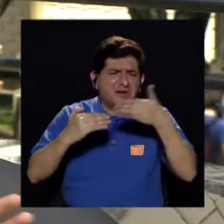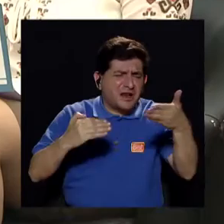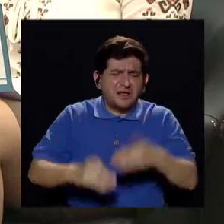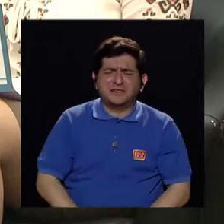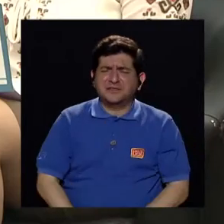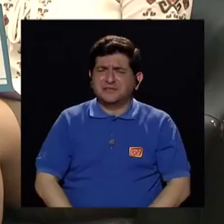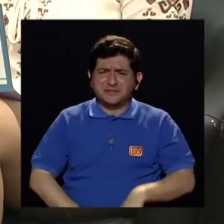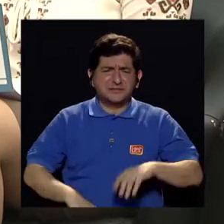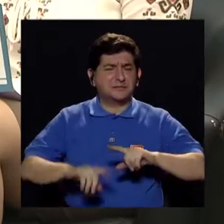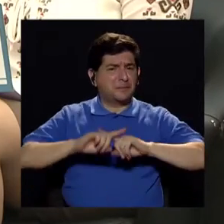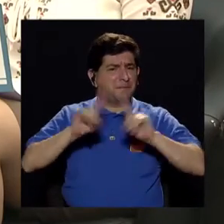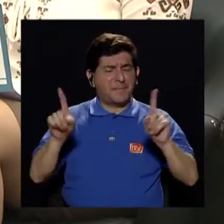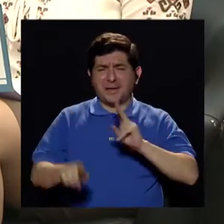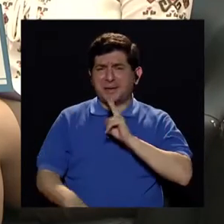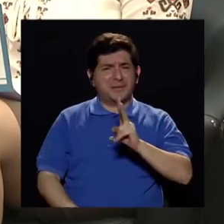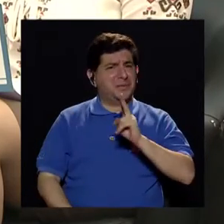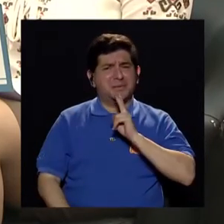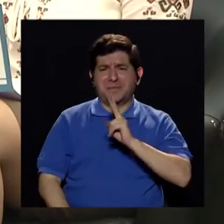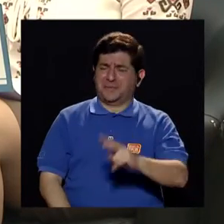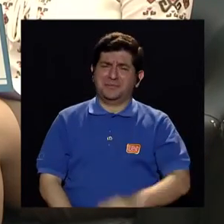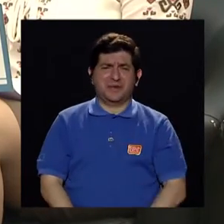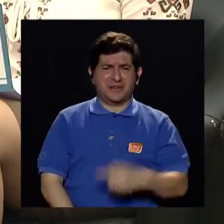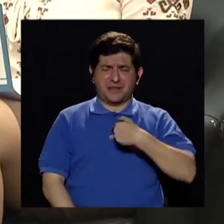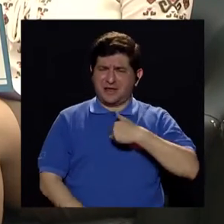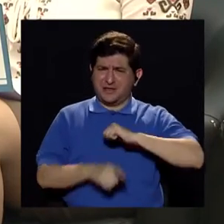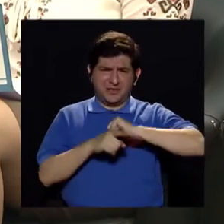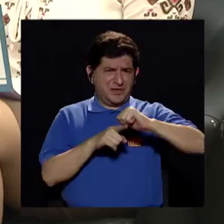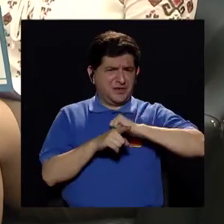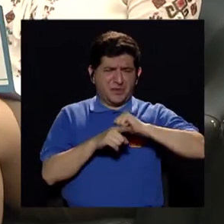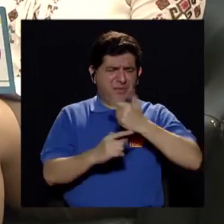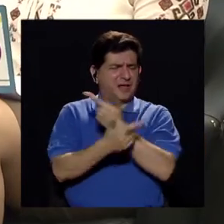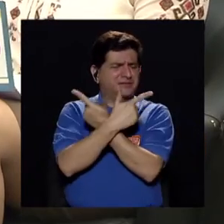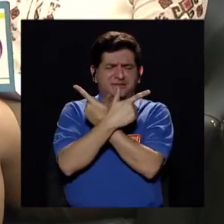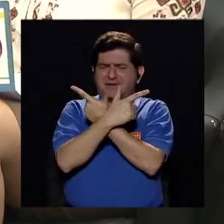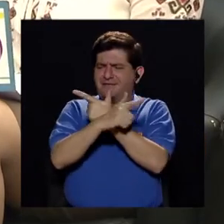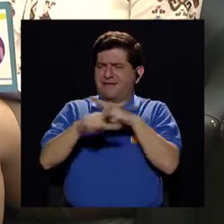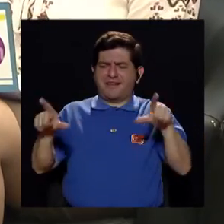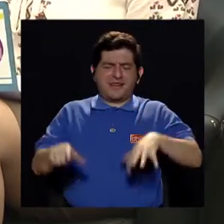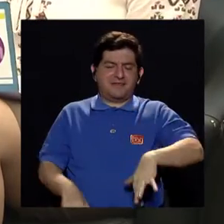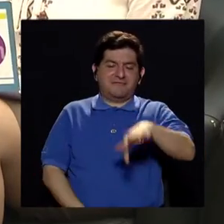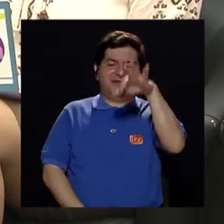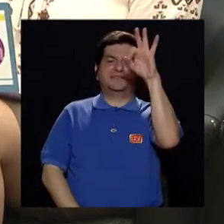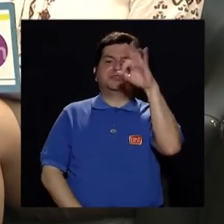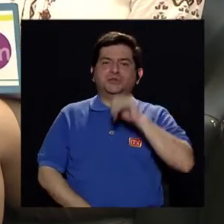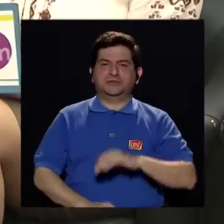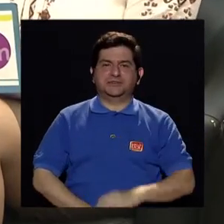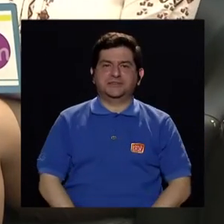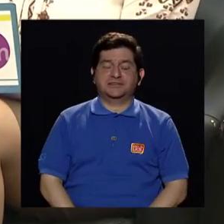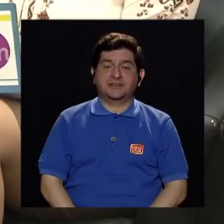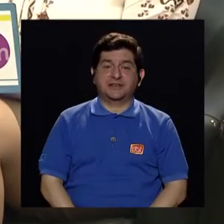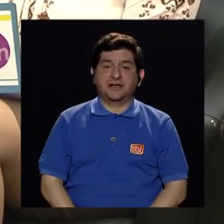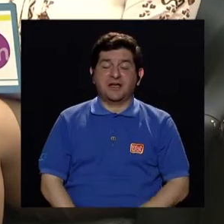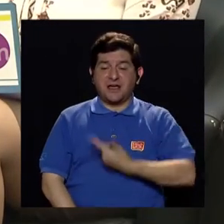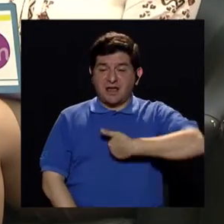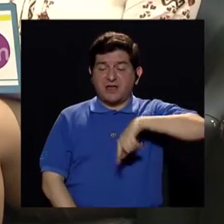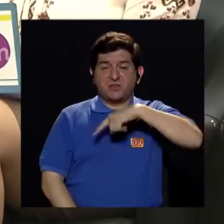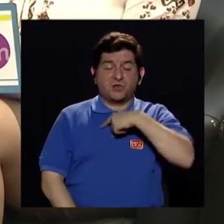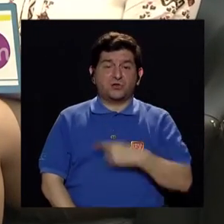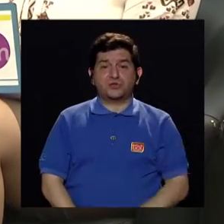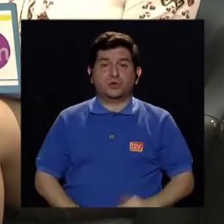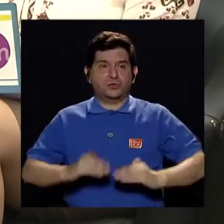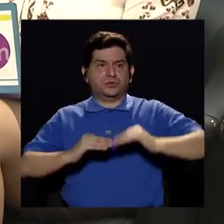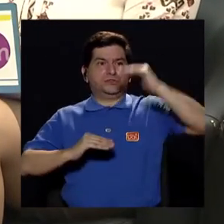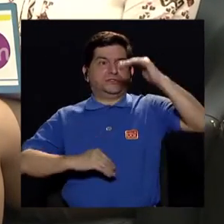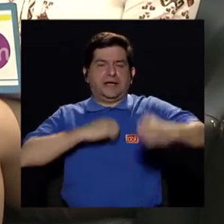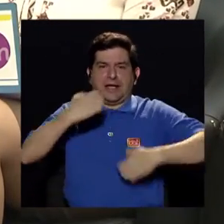cosas, pero realmente no estoy practicando esa libertad de escoger. Entonces somos seres altamente